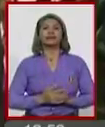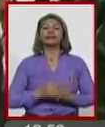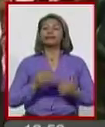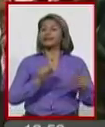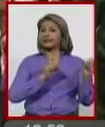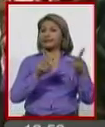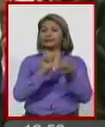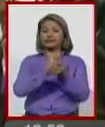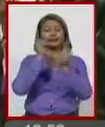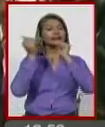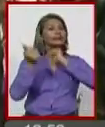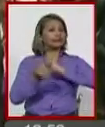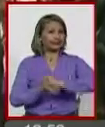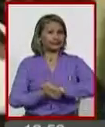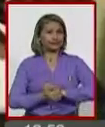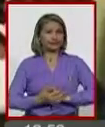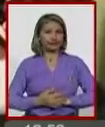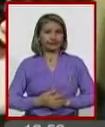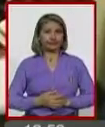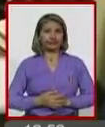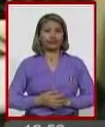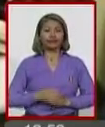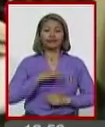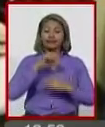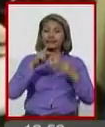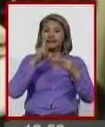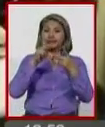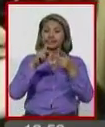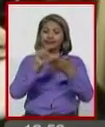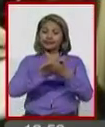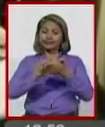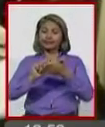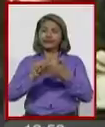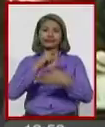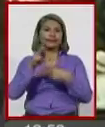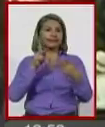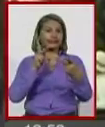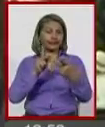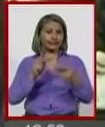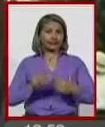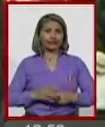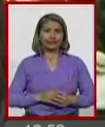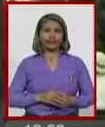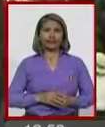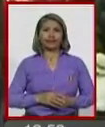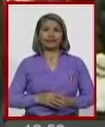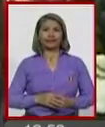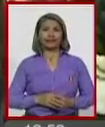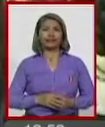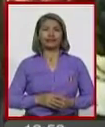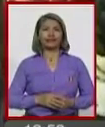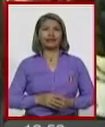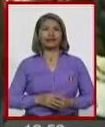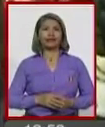¿Estamos dispuestos a modificar o perfeccionar la redacción correspondiente?